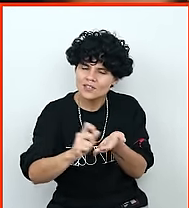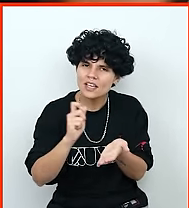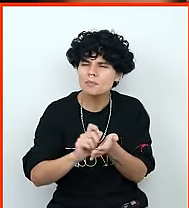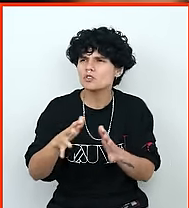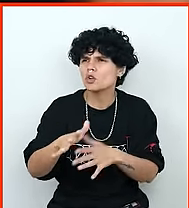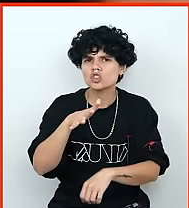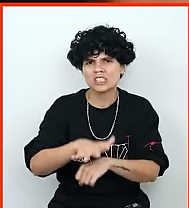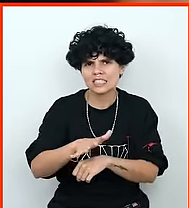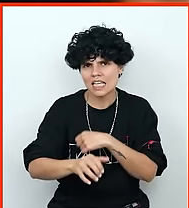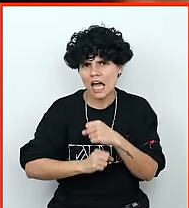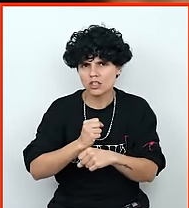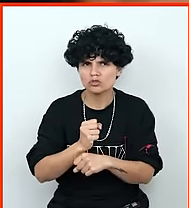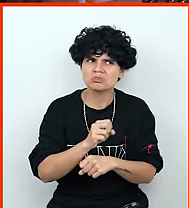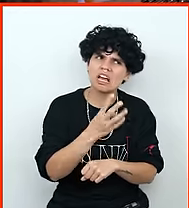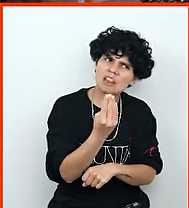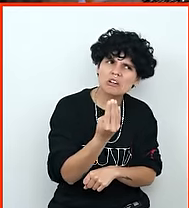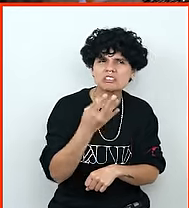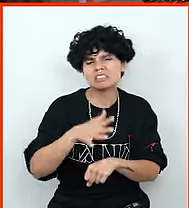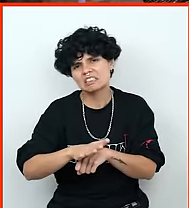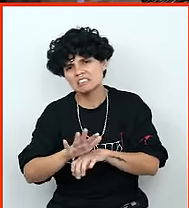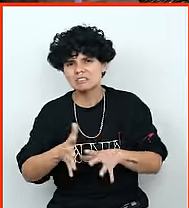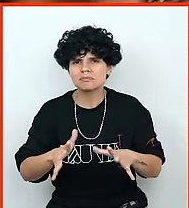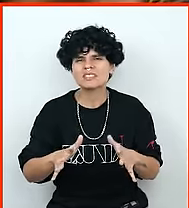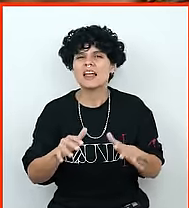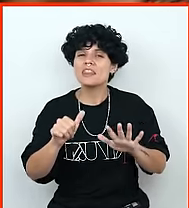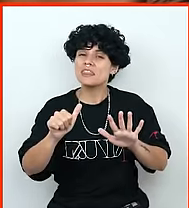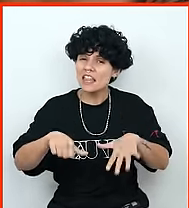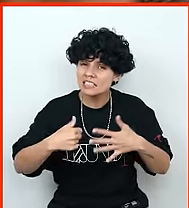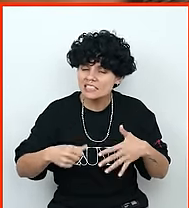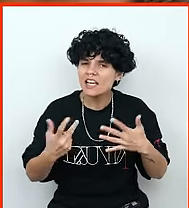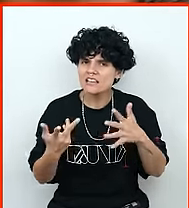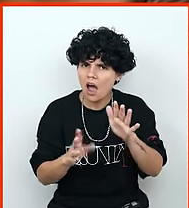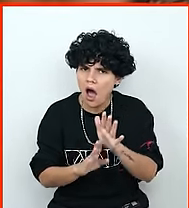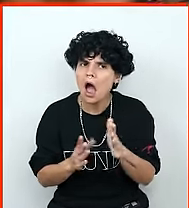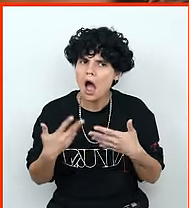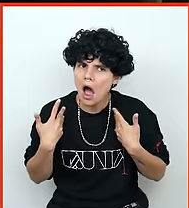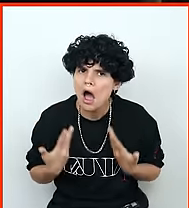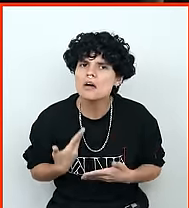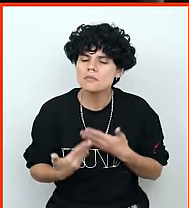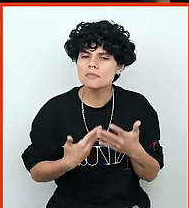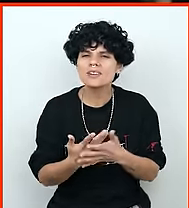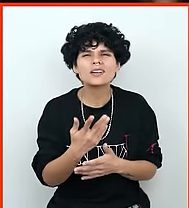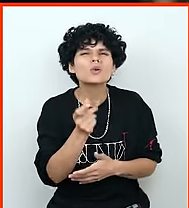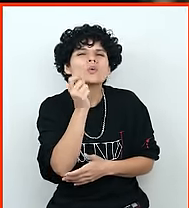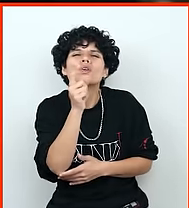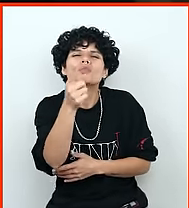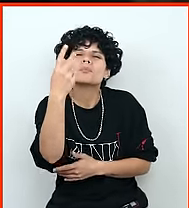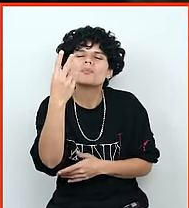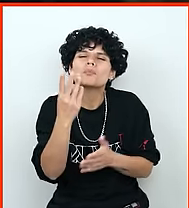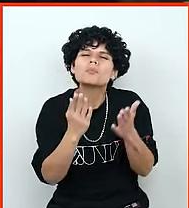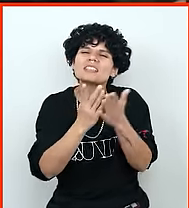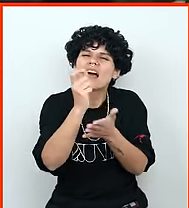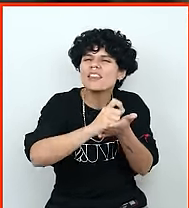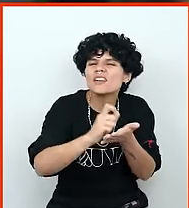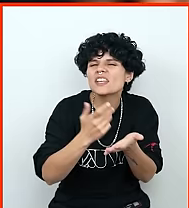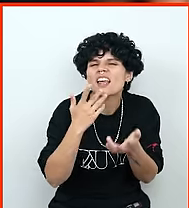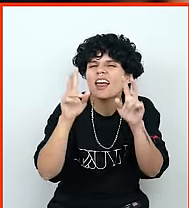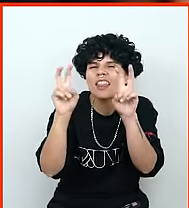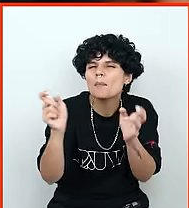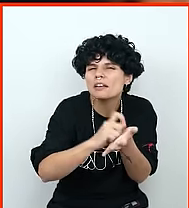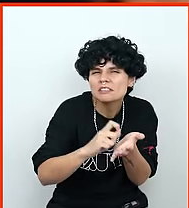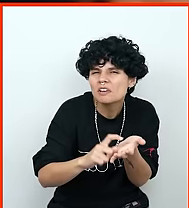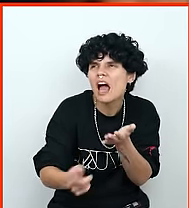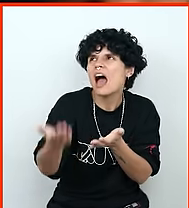De haber sido como a los 15, 14, 15, entrando a los 16, ya que estoy como ya... ¿Y las primeras letras de qué son? ¿Qué te llamaba la